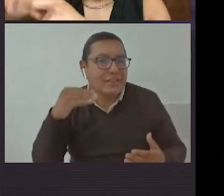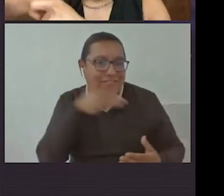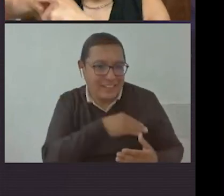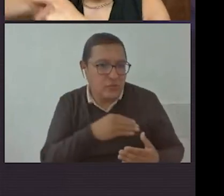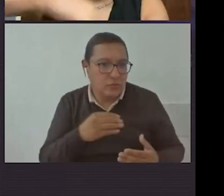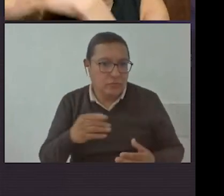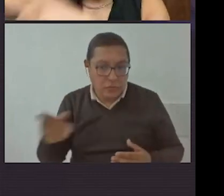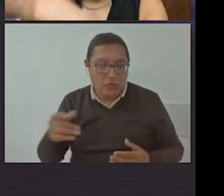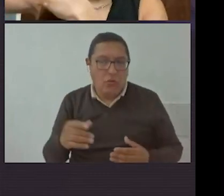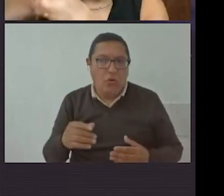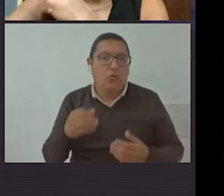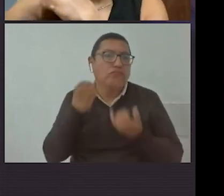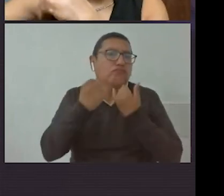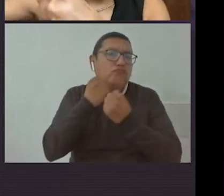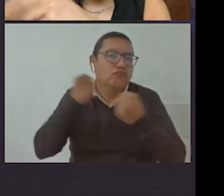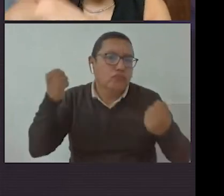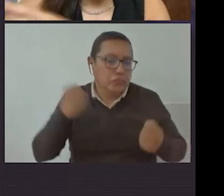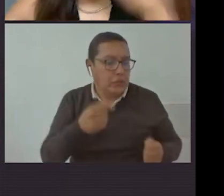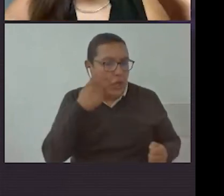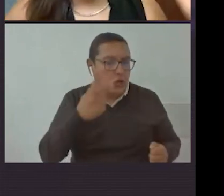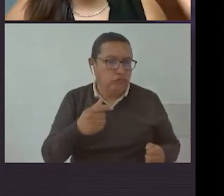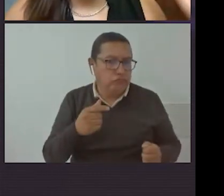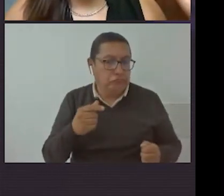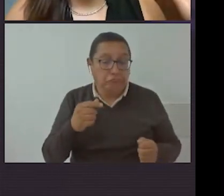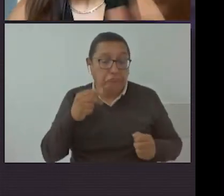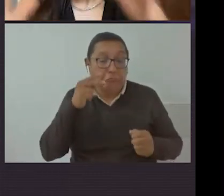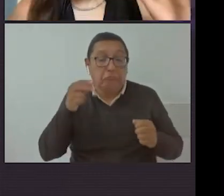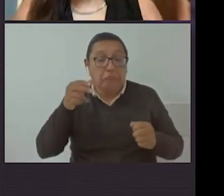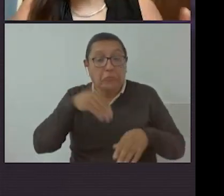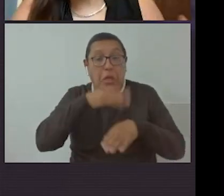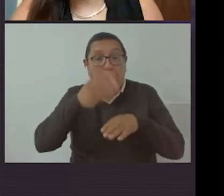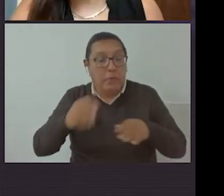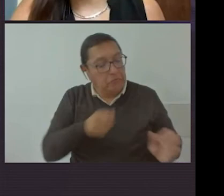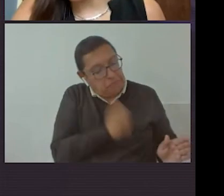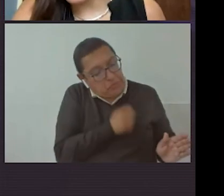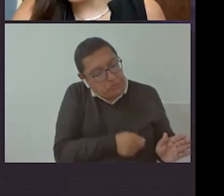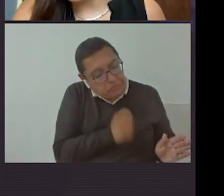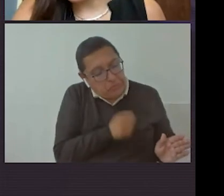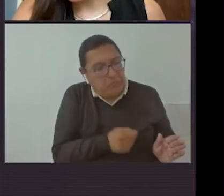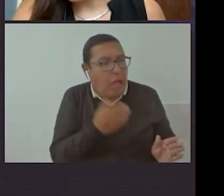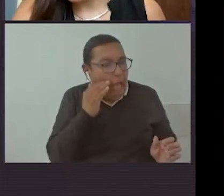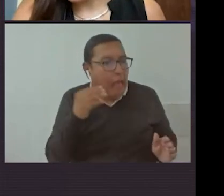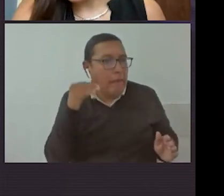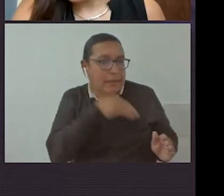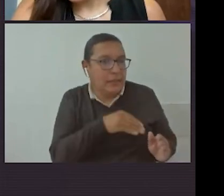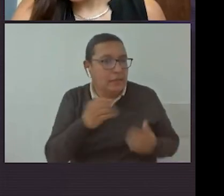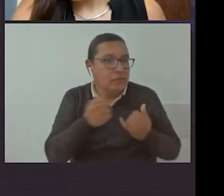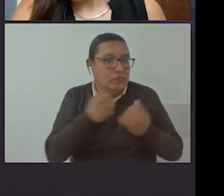Fingieron que lo amarraron, que clavaron una estaca, que lo amarraron y se fueron a dormir. Al día siguiente, ¿qué crees?